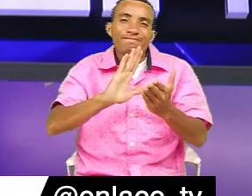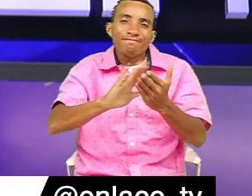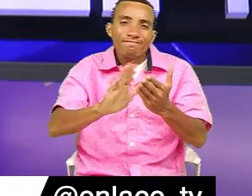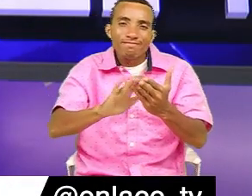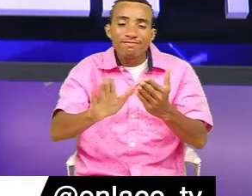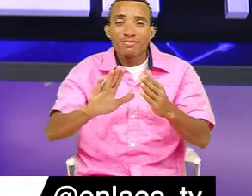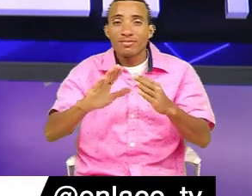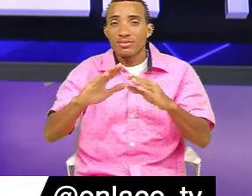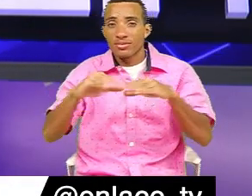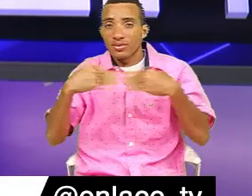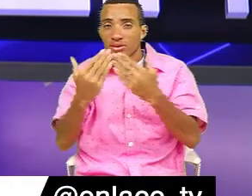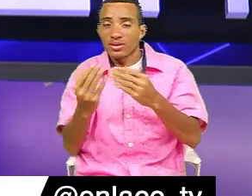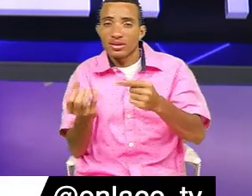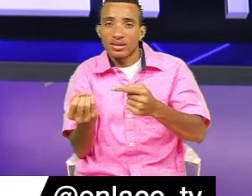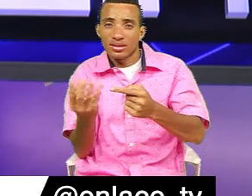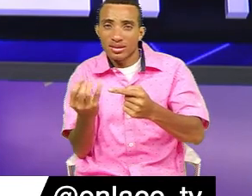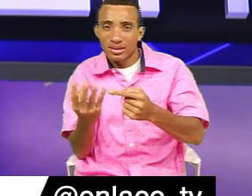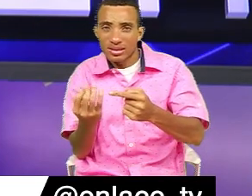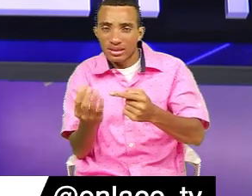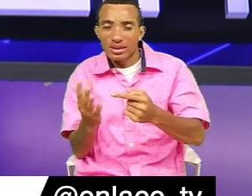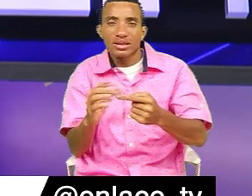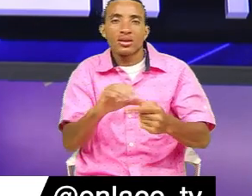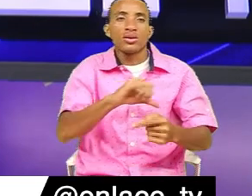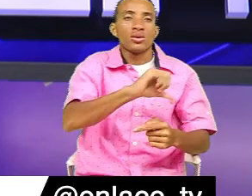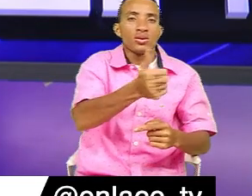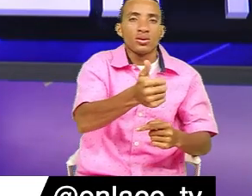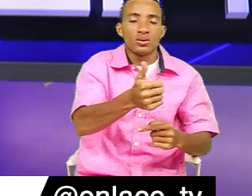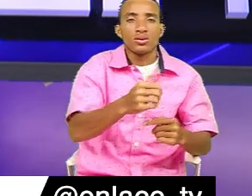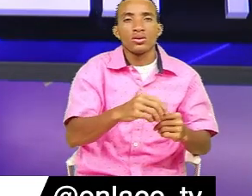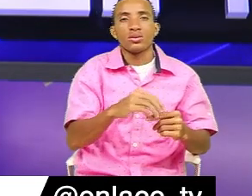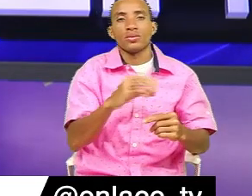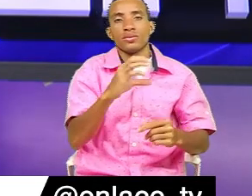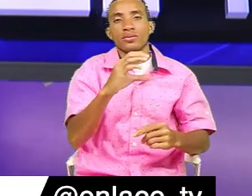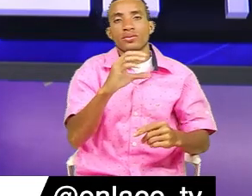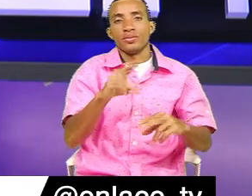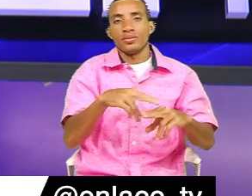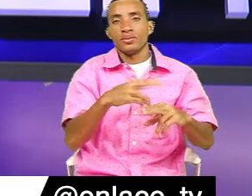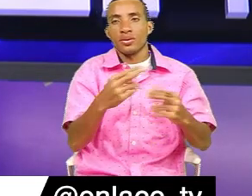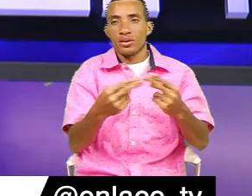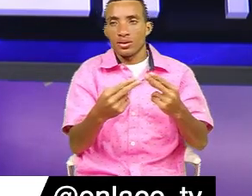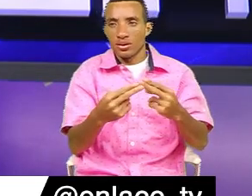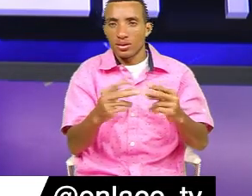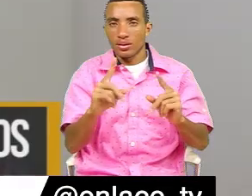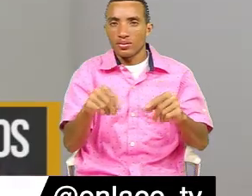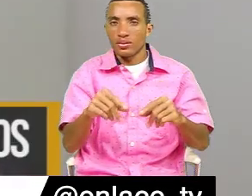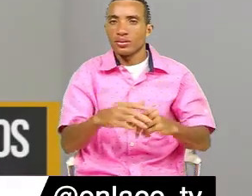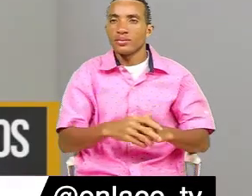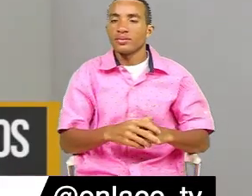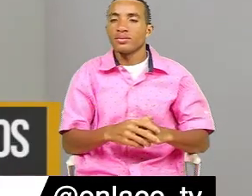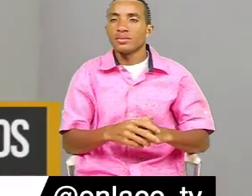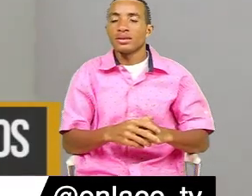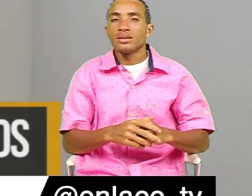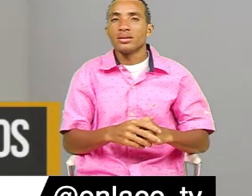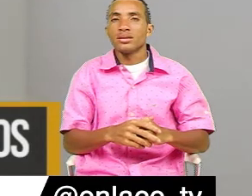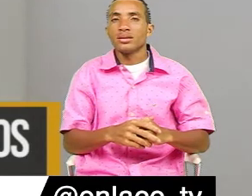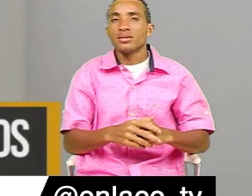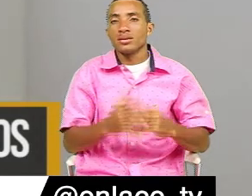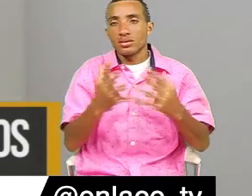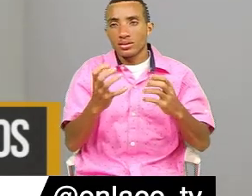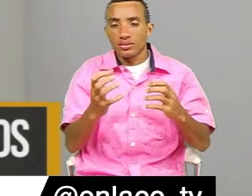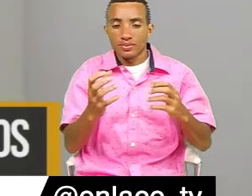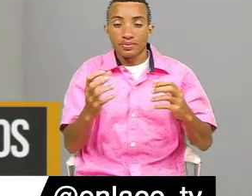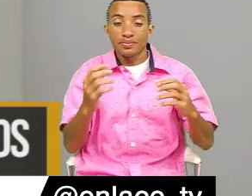José Antonio Galán por el no pago hasta ahora de los incentivos por el llamado índice sintético. Yo tengo que aceptar a los